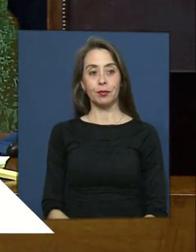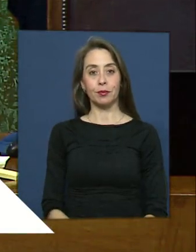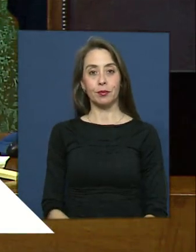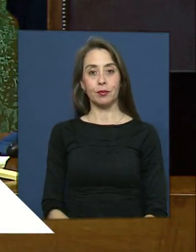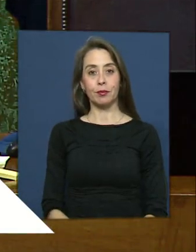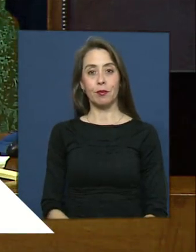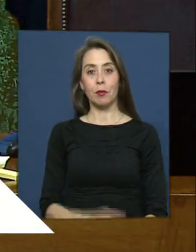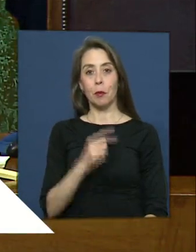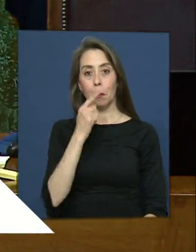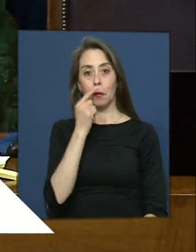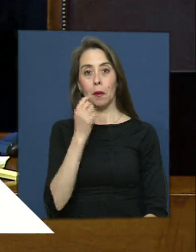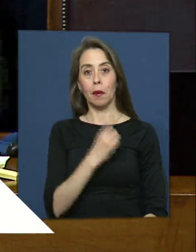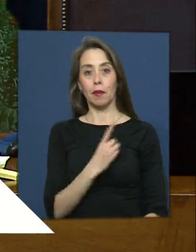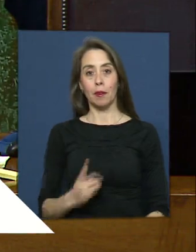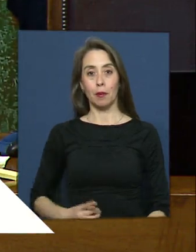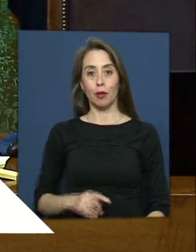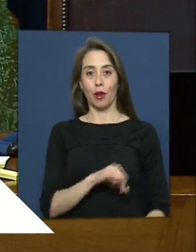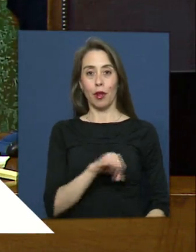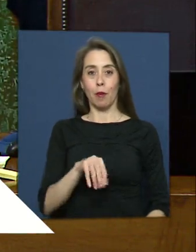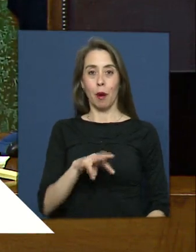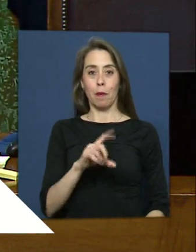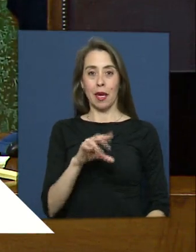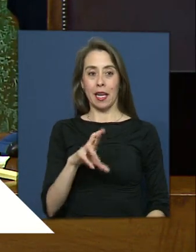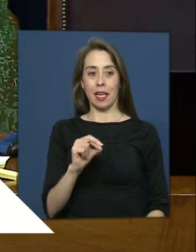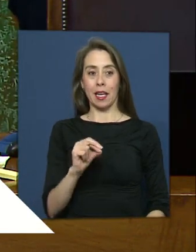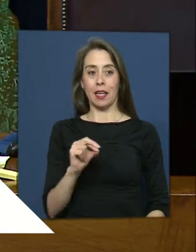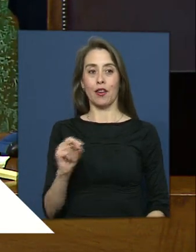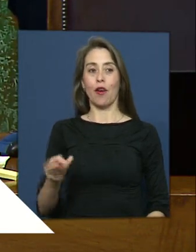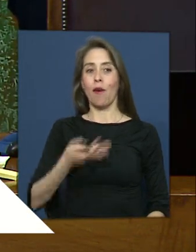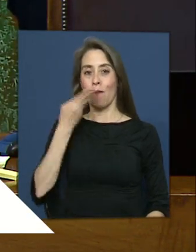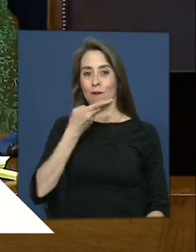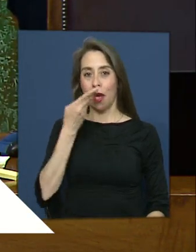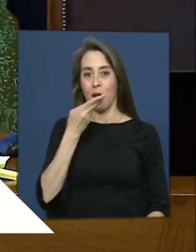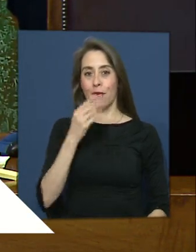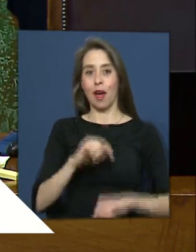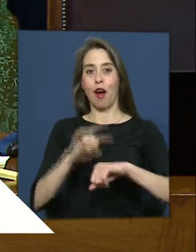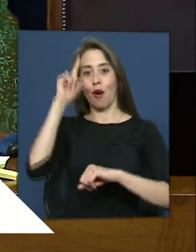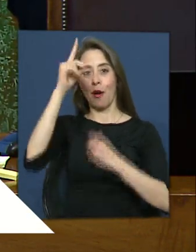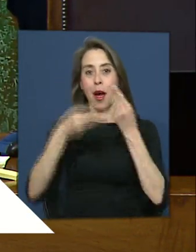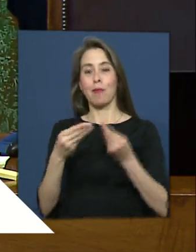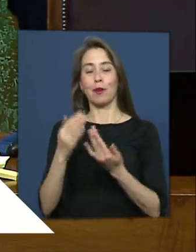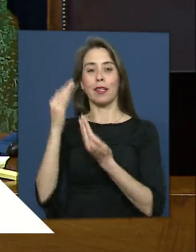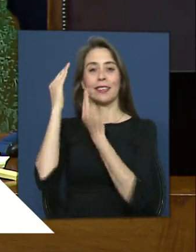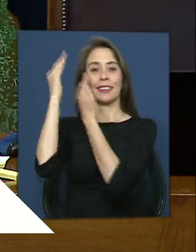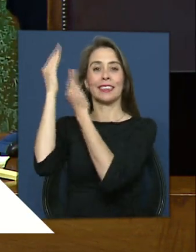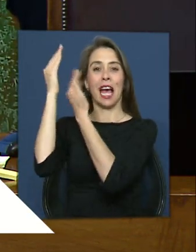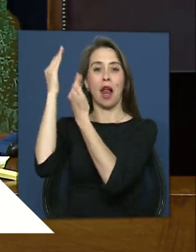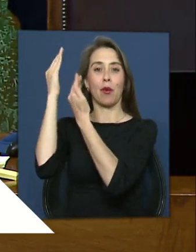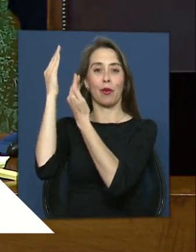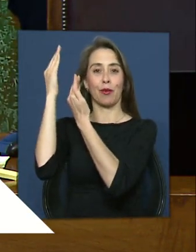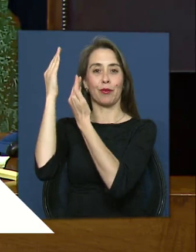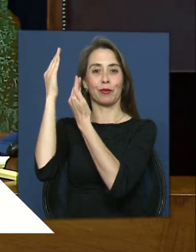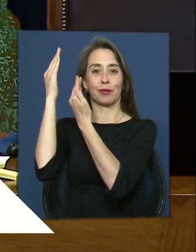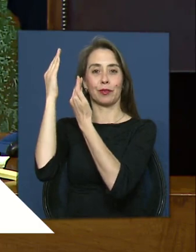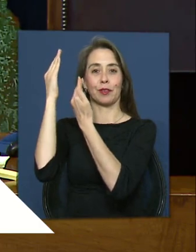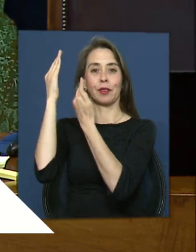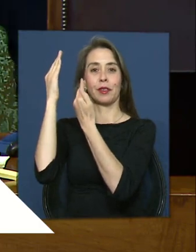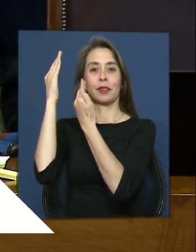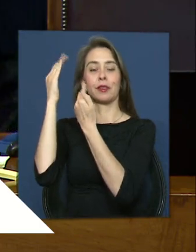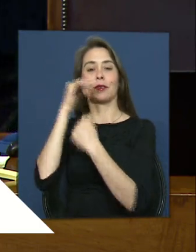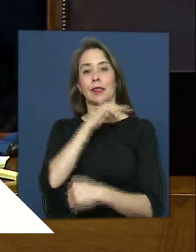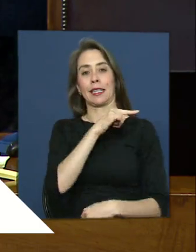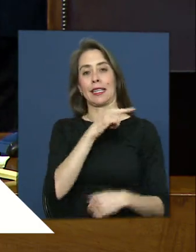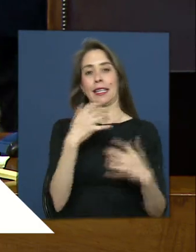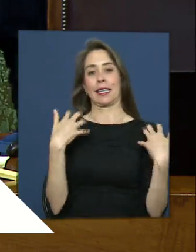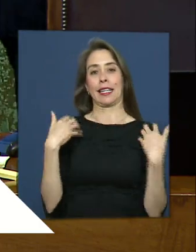Luego el diputado Patricio Melero a lo mejor va a hacer un uso especial de la palabra en incidentes para saludar también, como digo, en forma muy personal